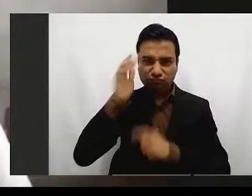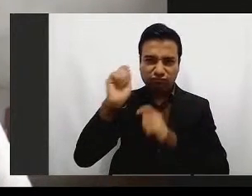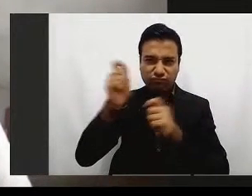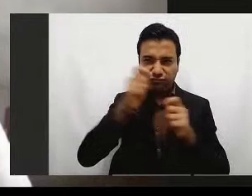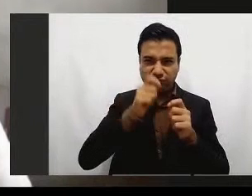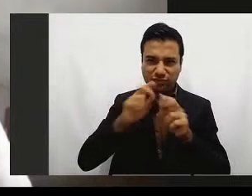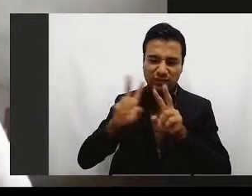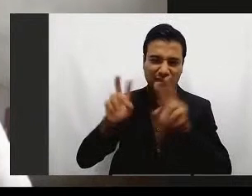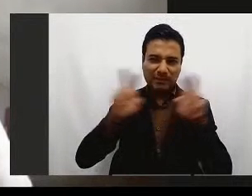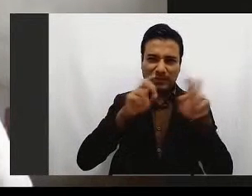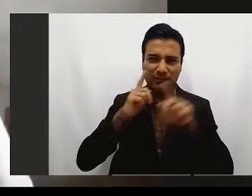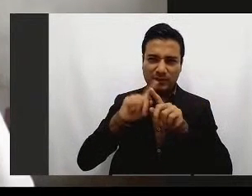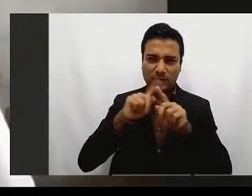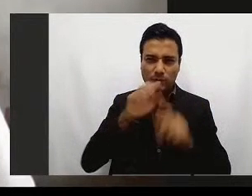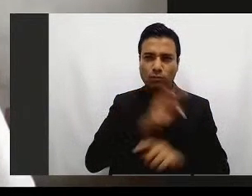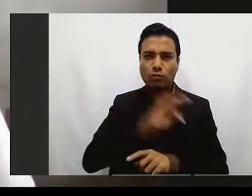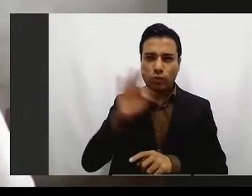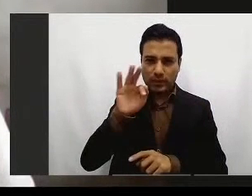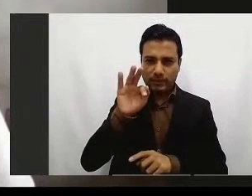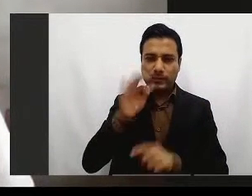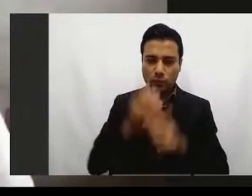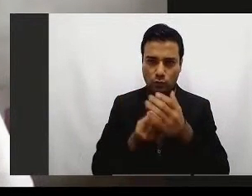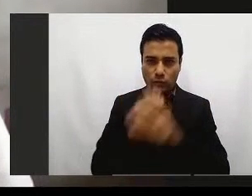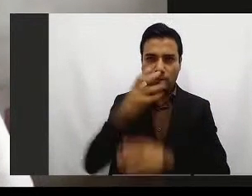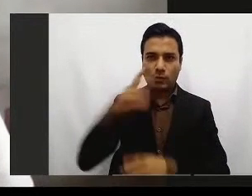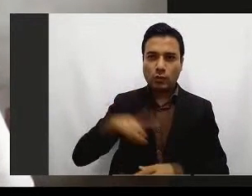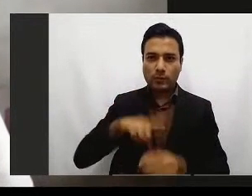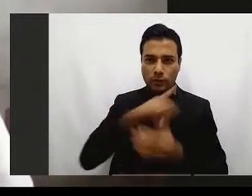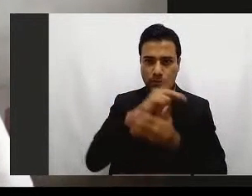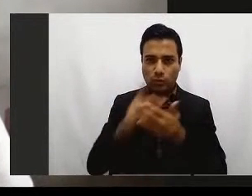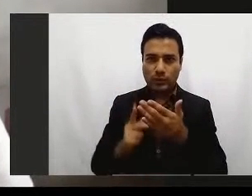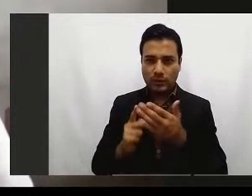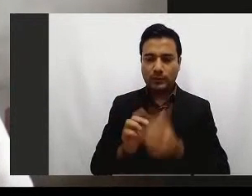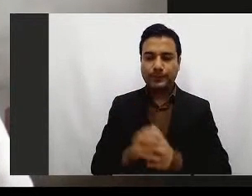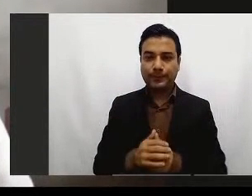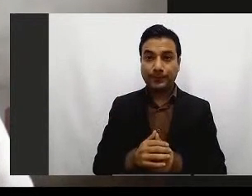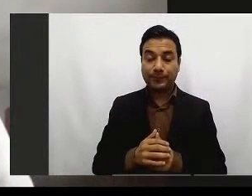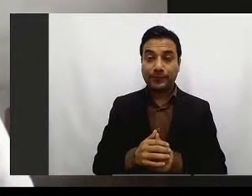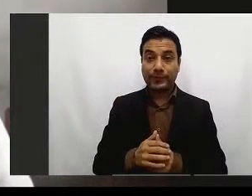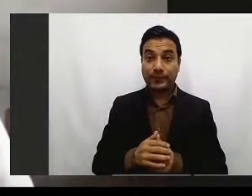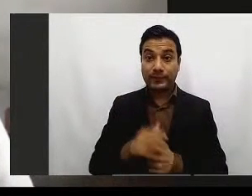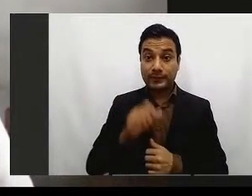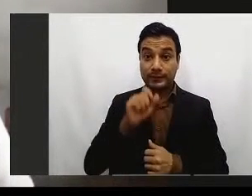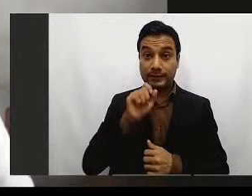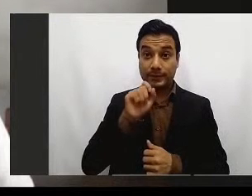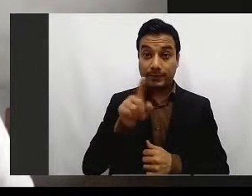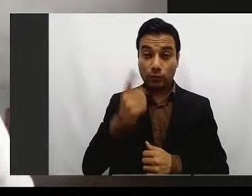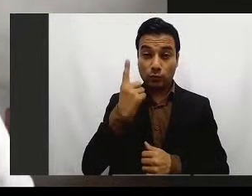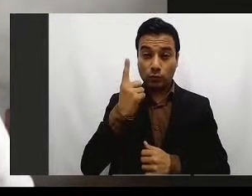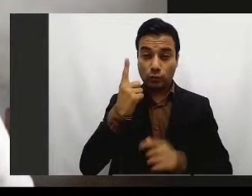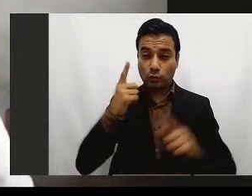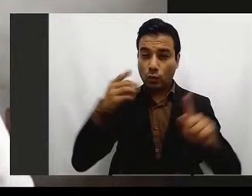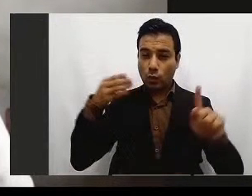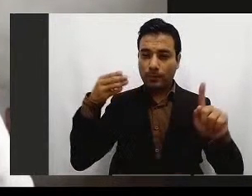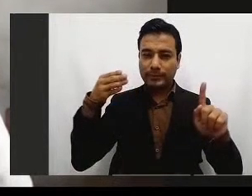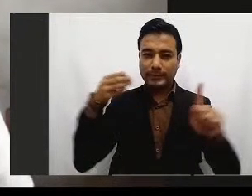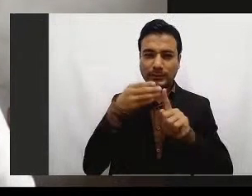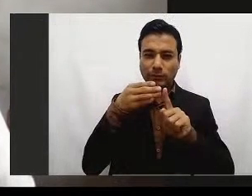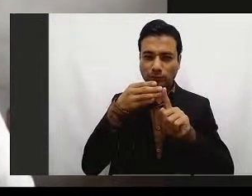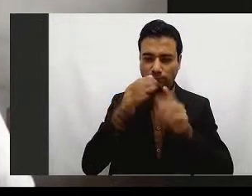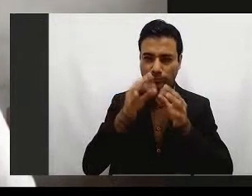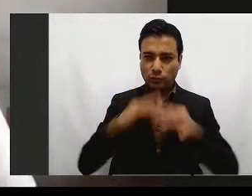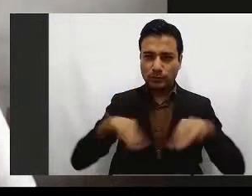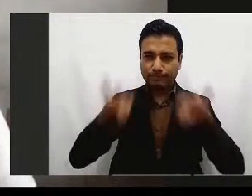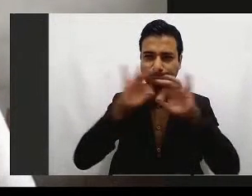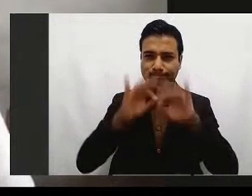de creación de política pública. Además, como una parte que debería de ser de los objetivos principales de nuestros gobiernos, ¿no? O sea,